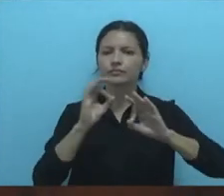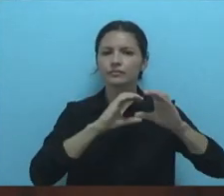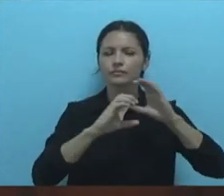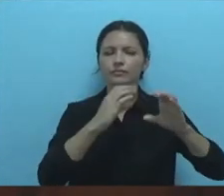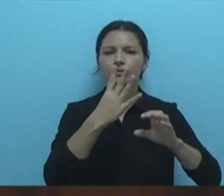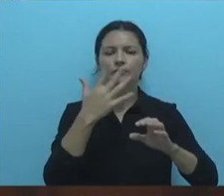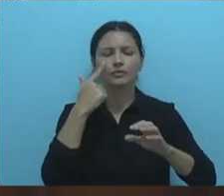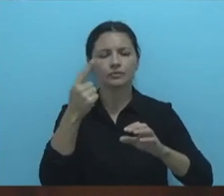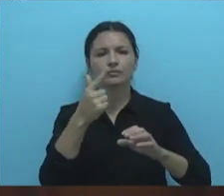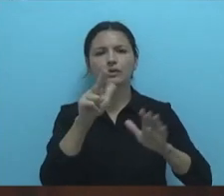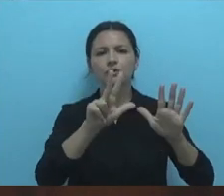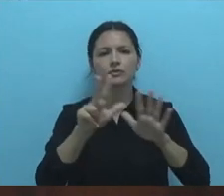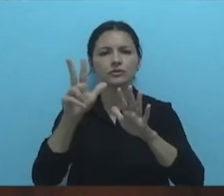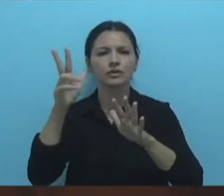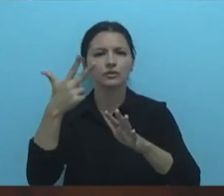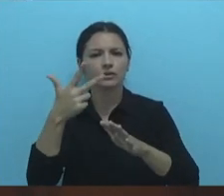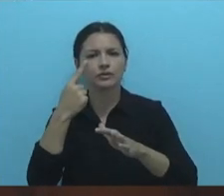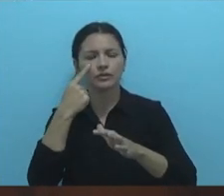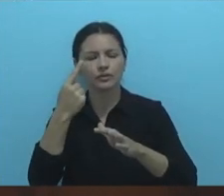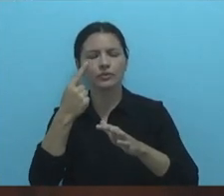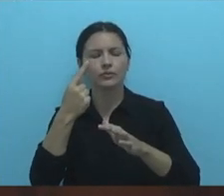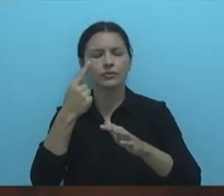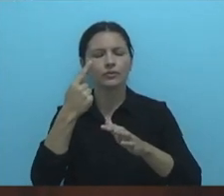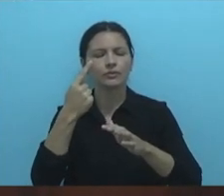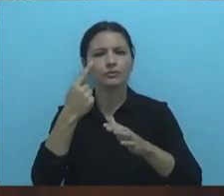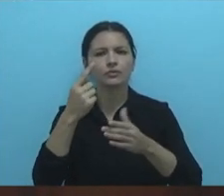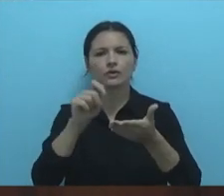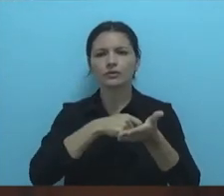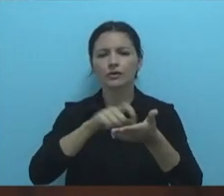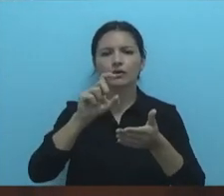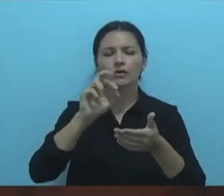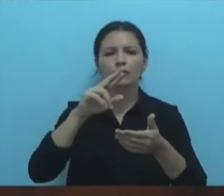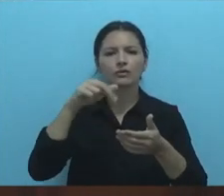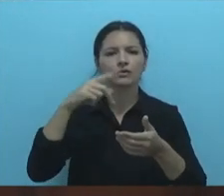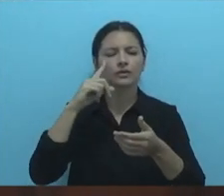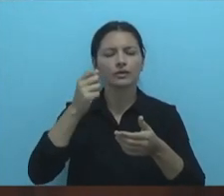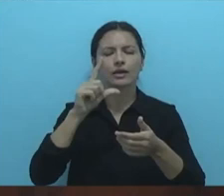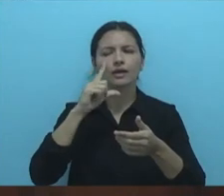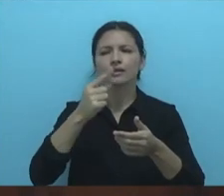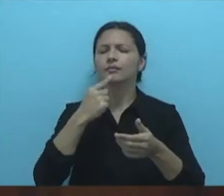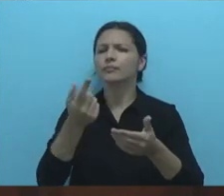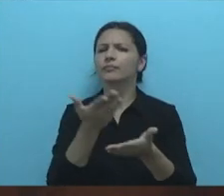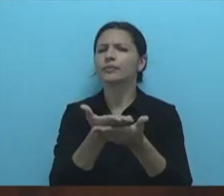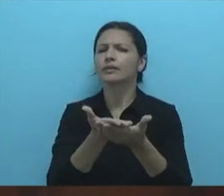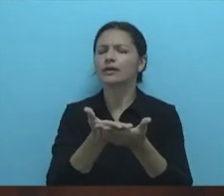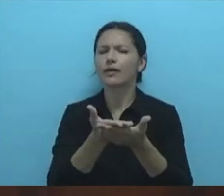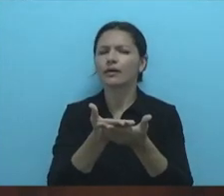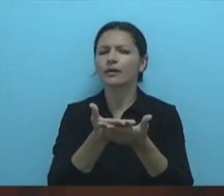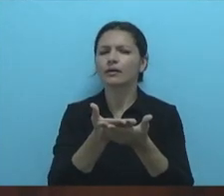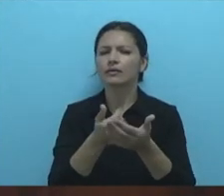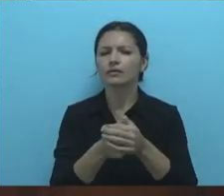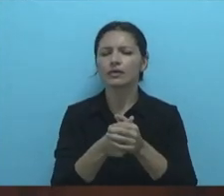51.831 diputada cornealli por el cual se solicita disponga a garantizar la atención